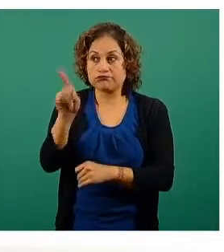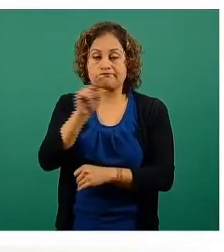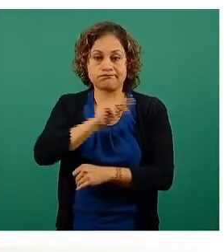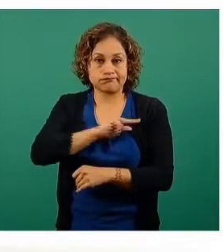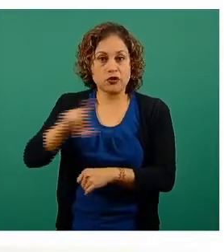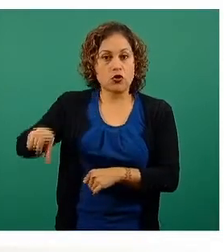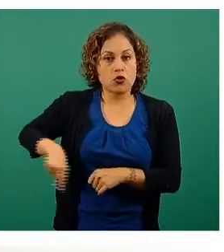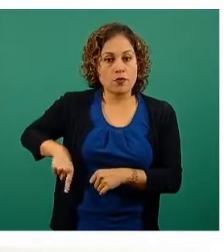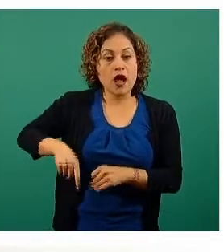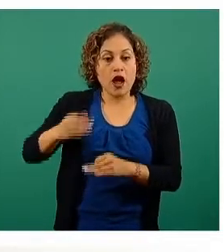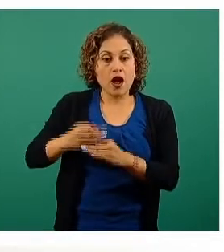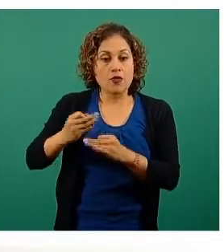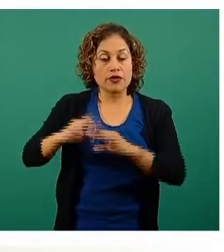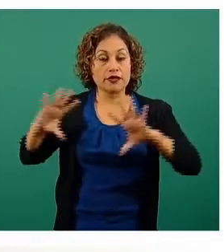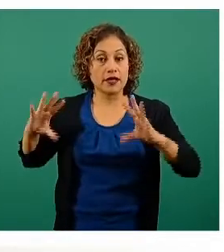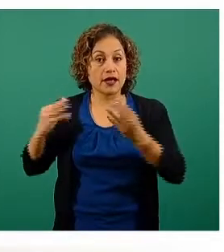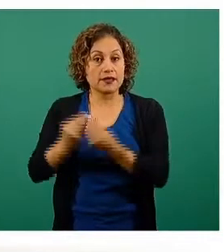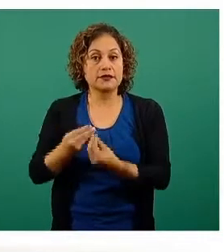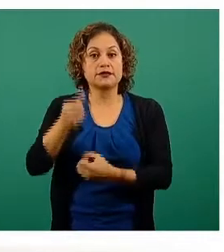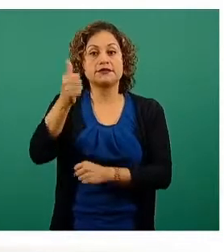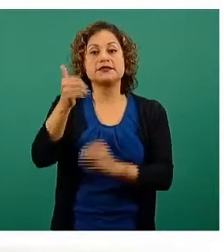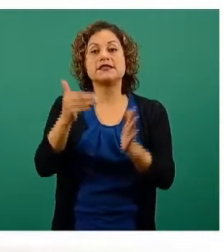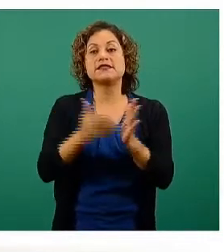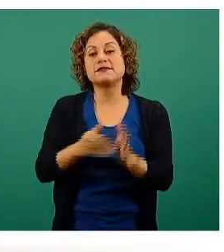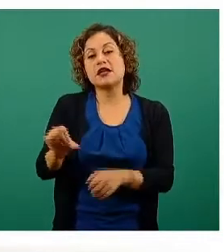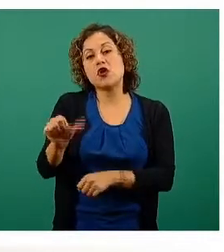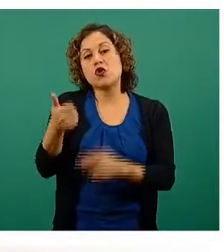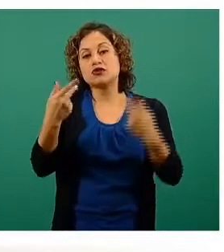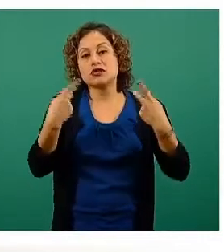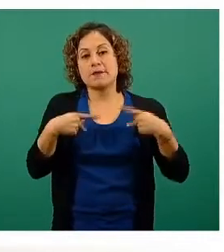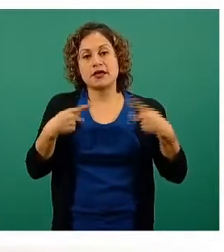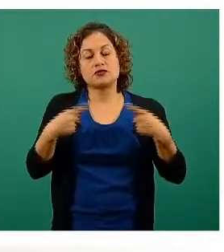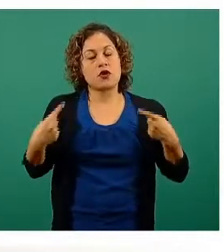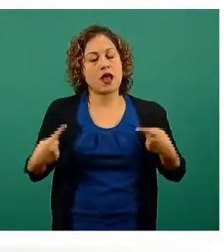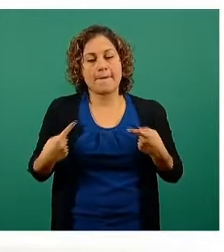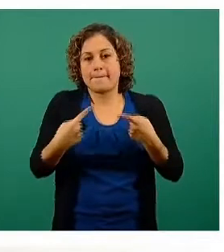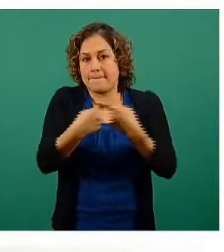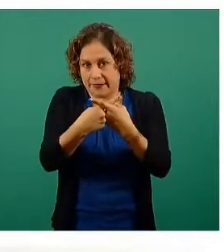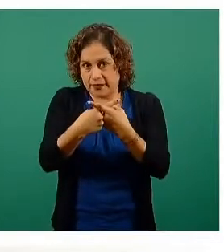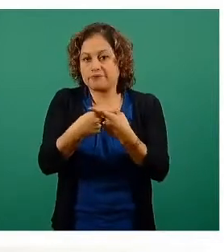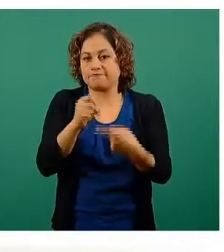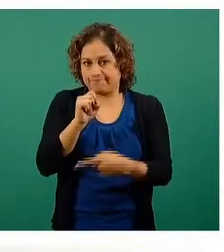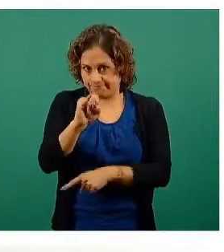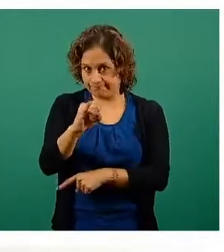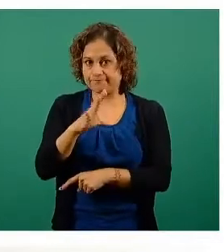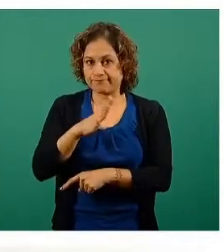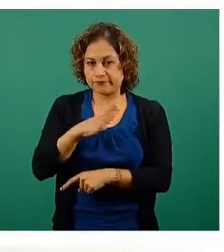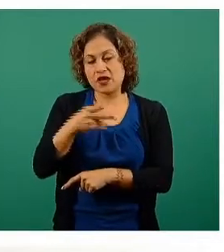6,011 casos de SAVIS, de las cuales afortunadamente el grueso,